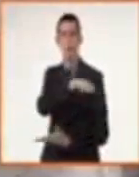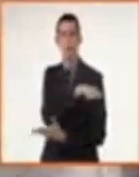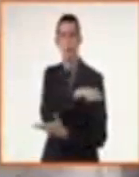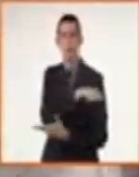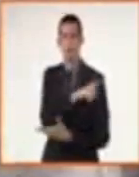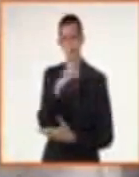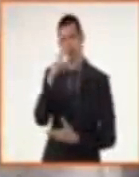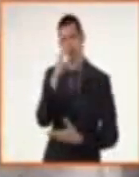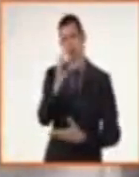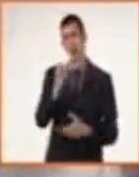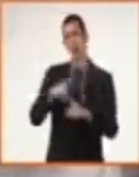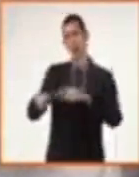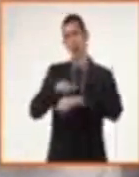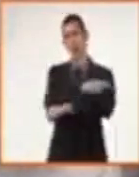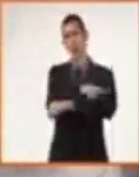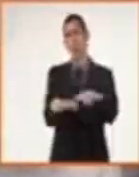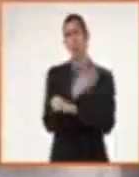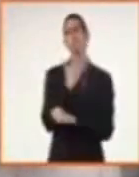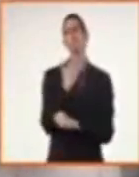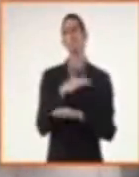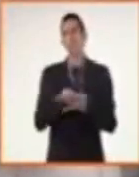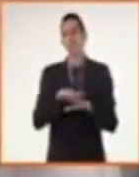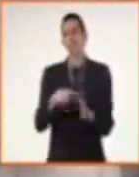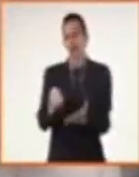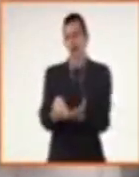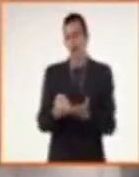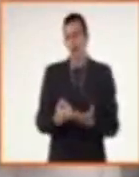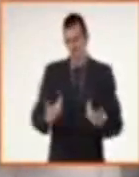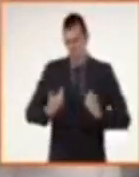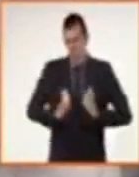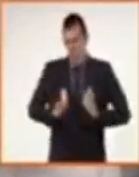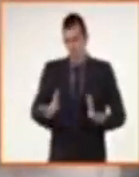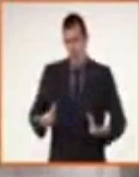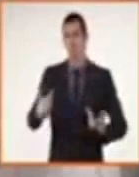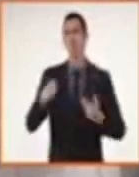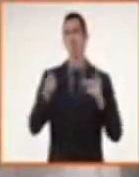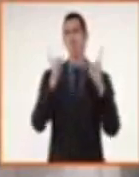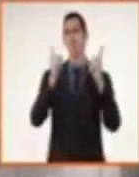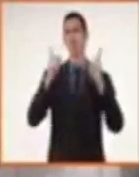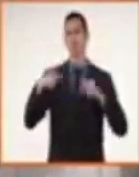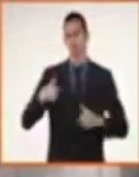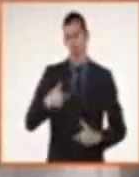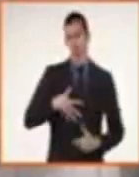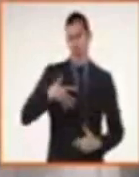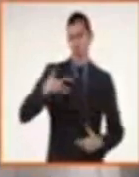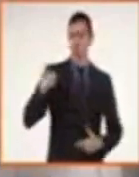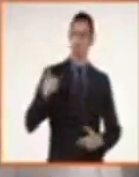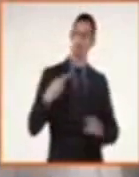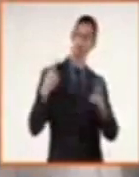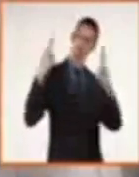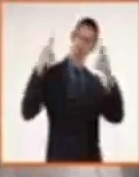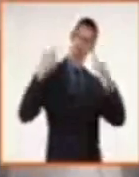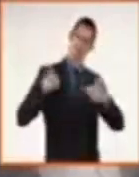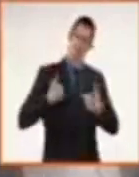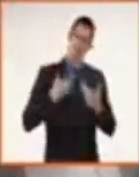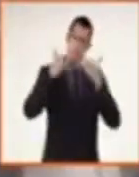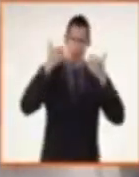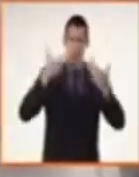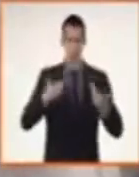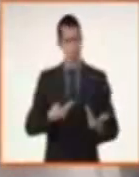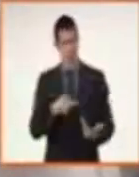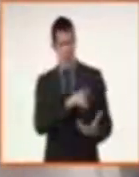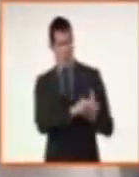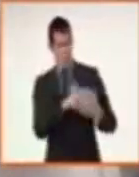hecho. ¿Qué pasa? Que ha sido escondido, tapado por los grandes medios, eso no se conoce prácticamente. A veces ni